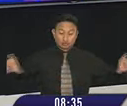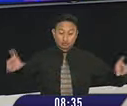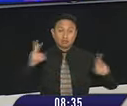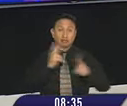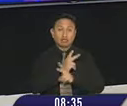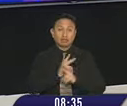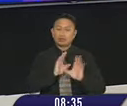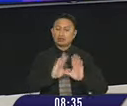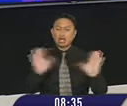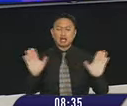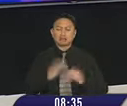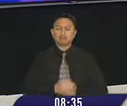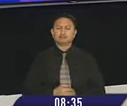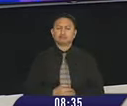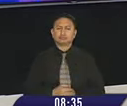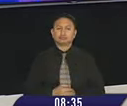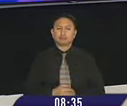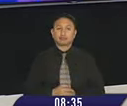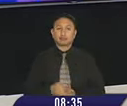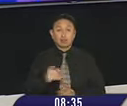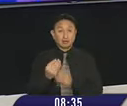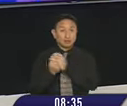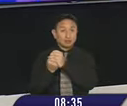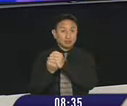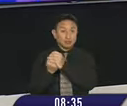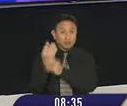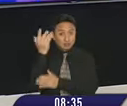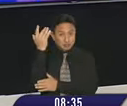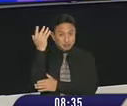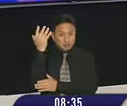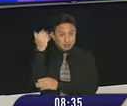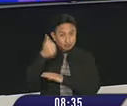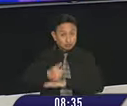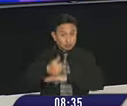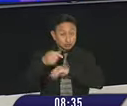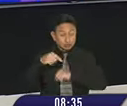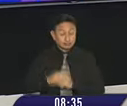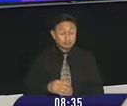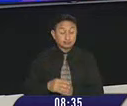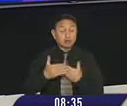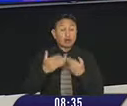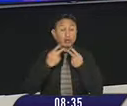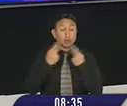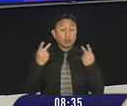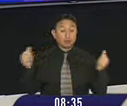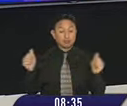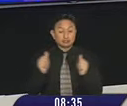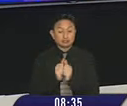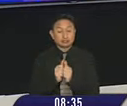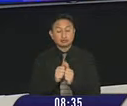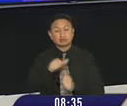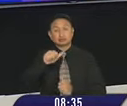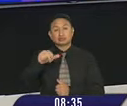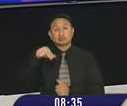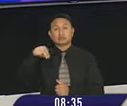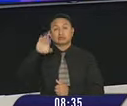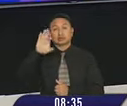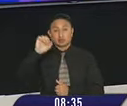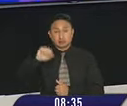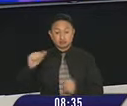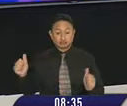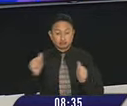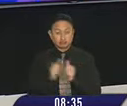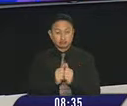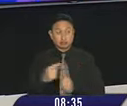con eso estamos. Velita, velita para la autoridad. Me parece que es Obras Públicas, conjuntamente con la Agencia Metropolitana de Tránsito,